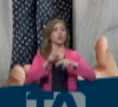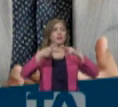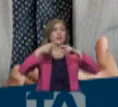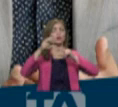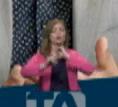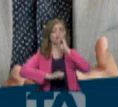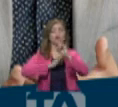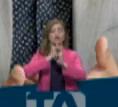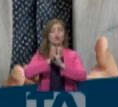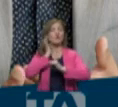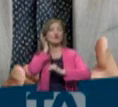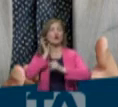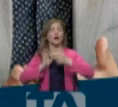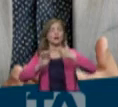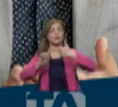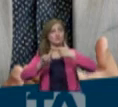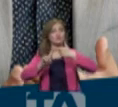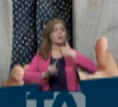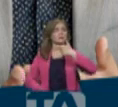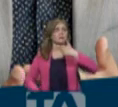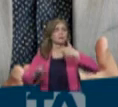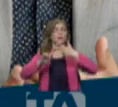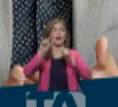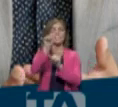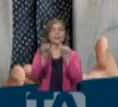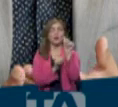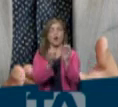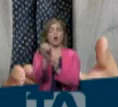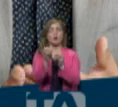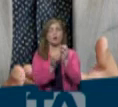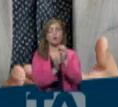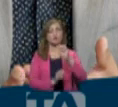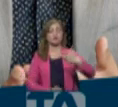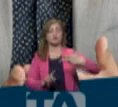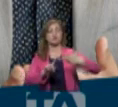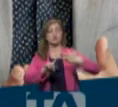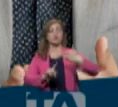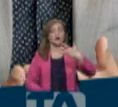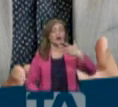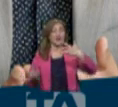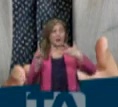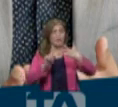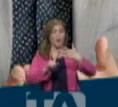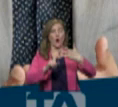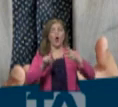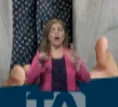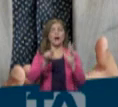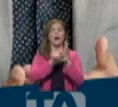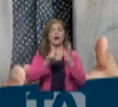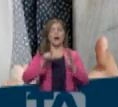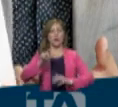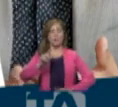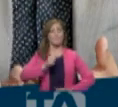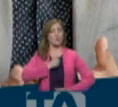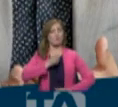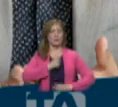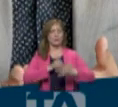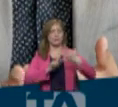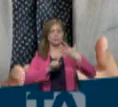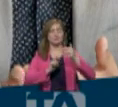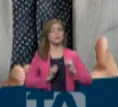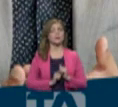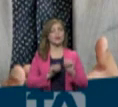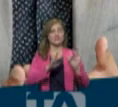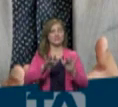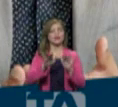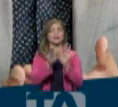Relaciones Internacionales, Gabriela Zuquilanda, como asesora de despacho, María Fuentes, en el Registro de la Propiedad, Santiago Enríquez, en la